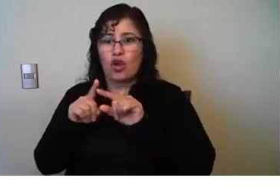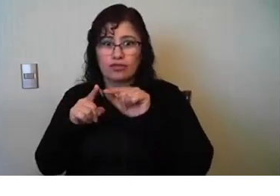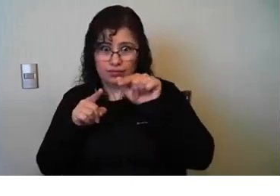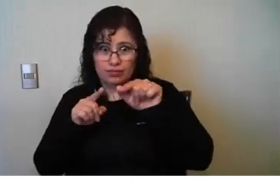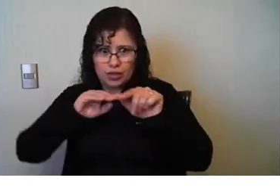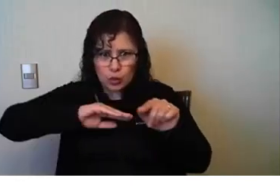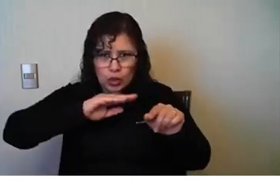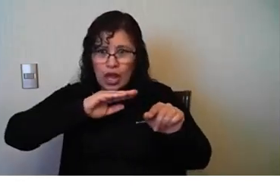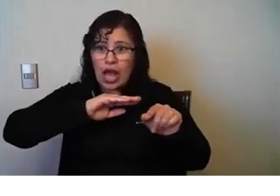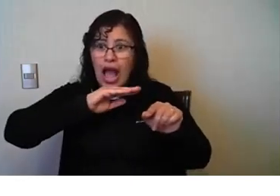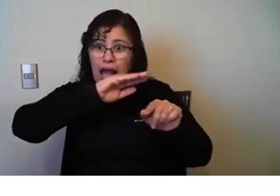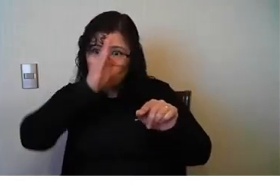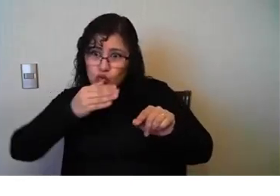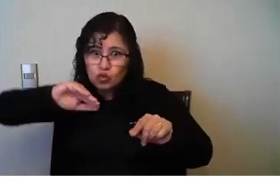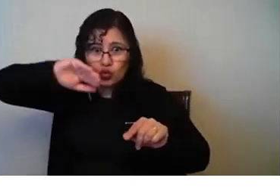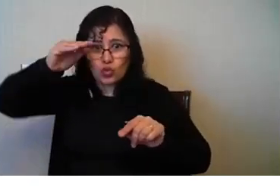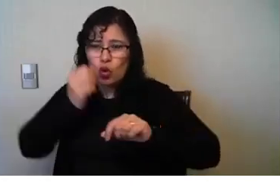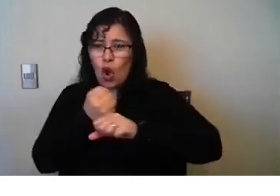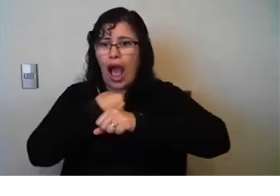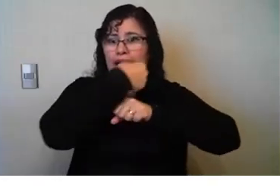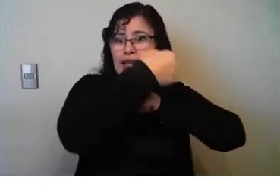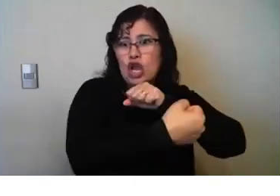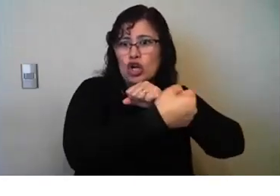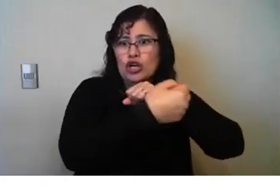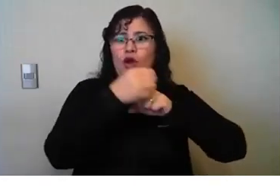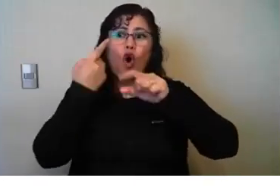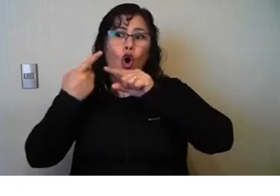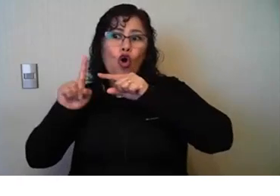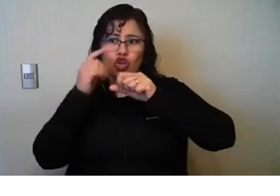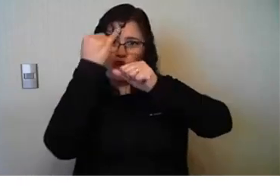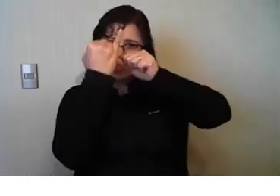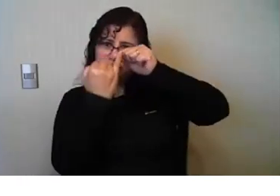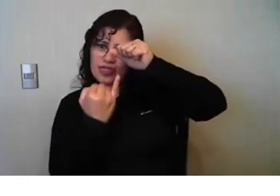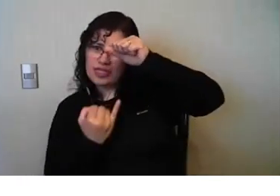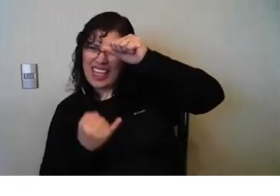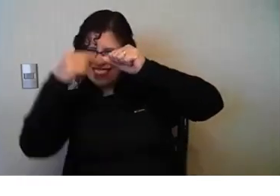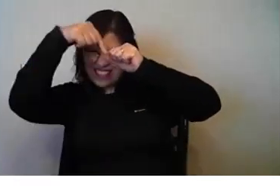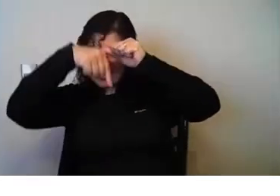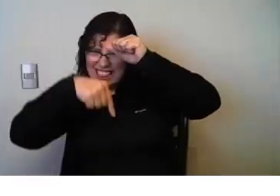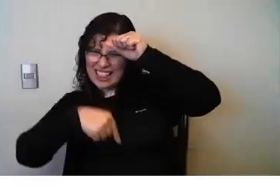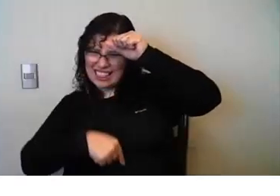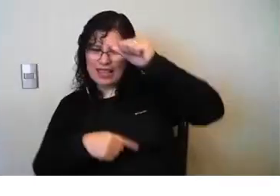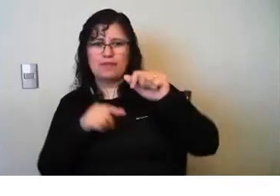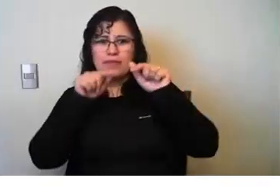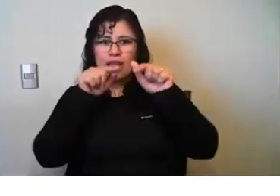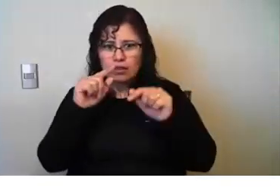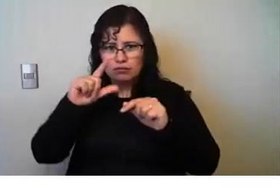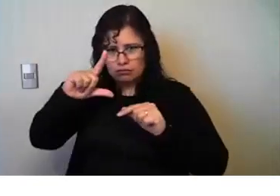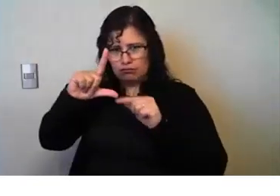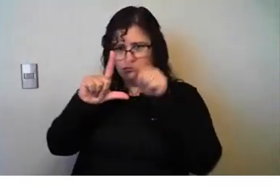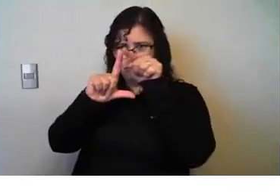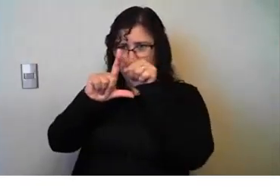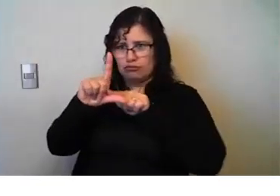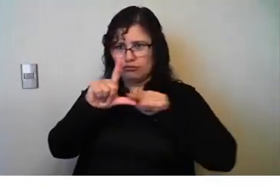anterior y un ascendente que me va a delimitar un área, si se fijan acá, que es un área triangular. Bueno, luego,